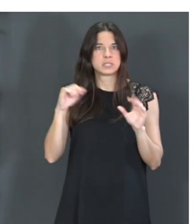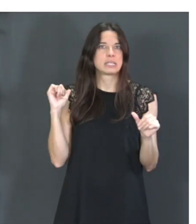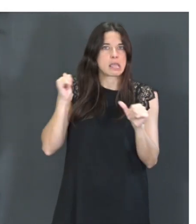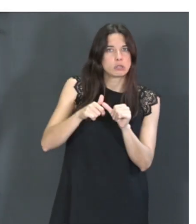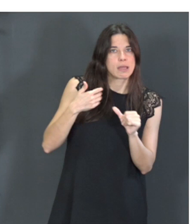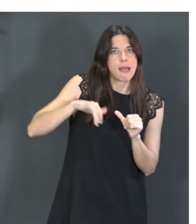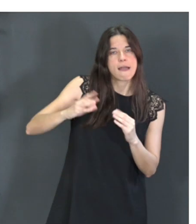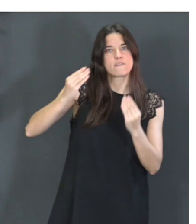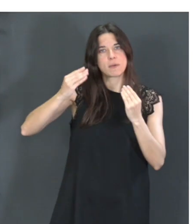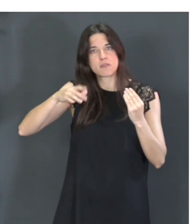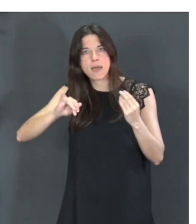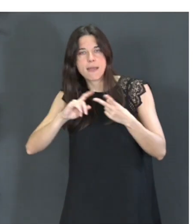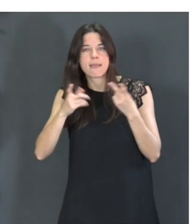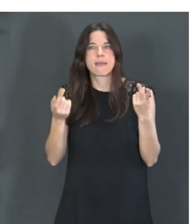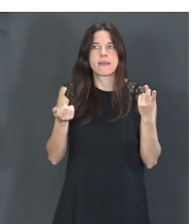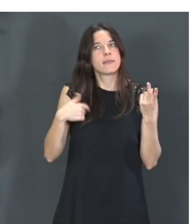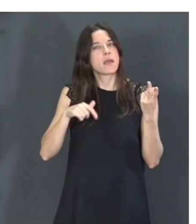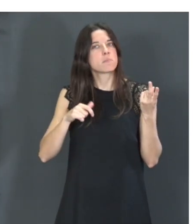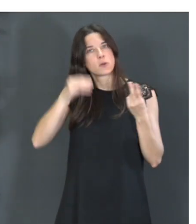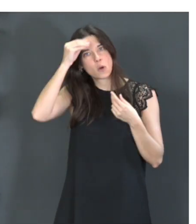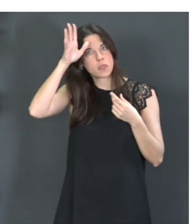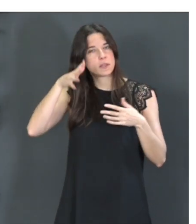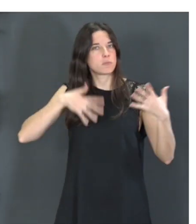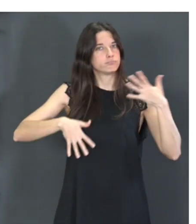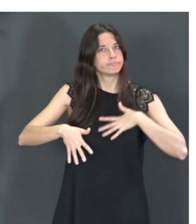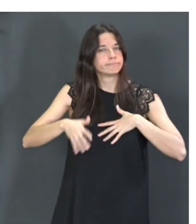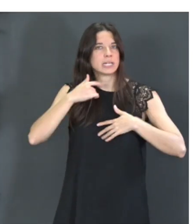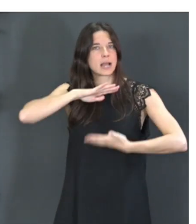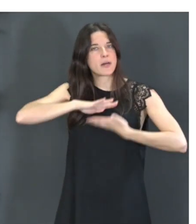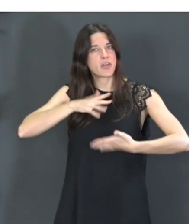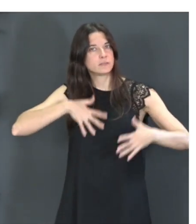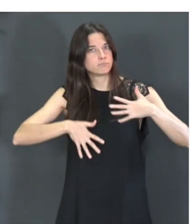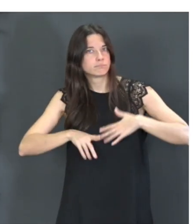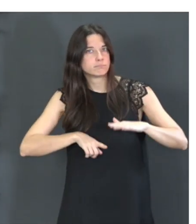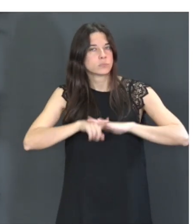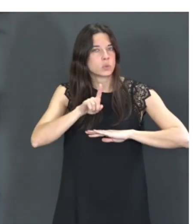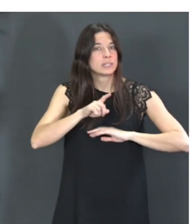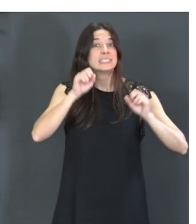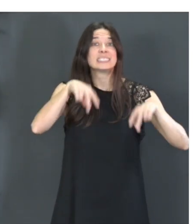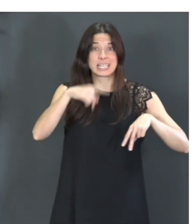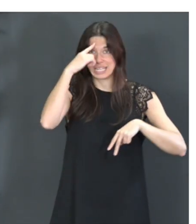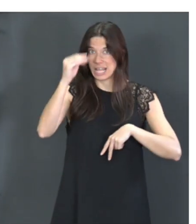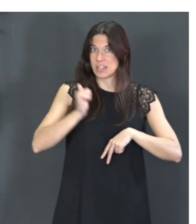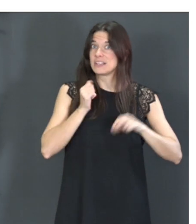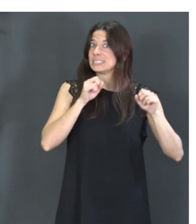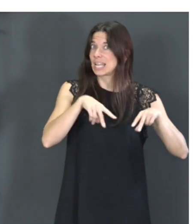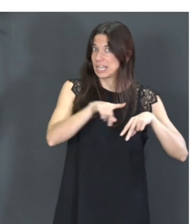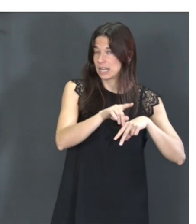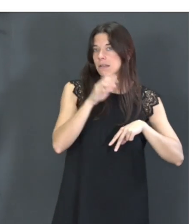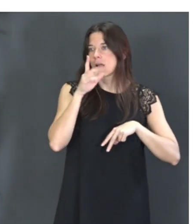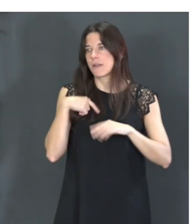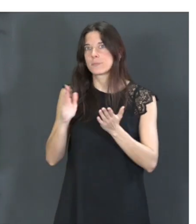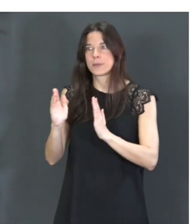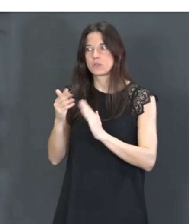nos hemos formado, hemos adquirido pues unos conocimientos, unas capacidades sin la inteligencia artificial, y ahora vamos a vivir un momento de